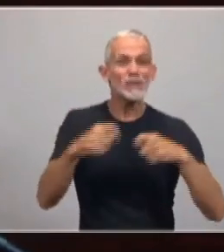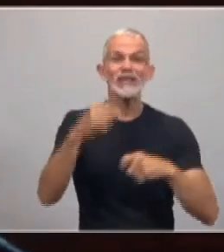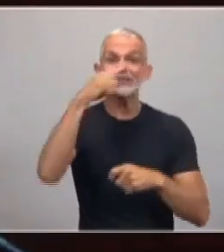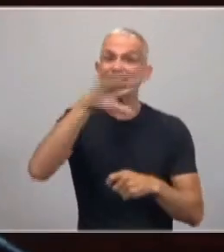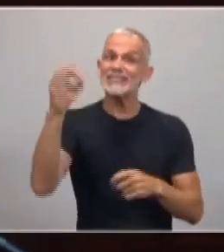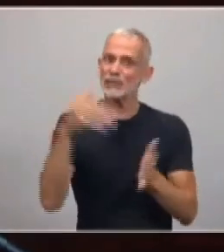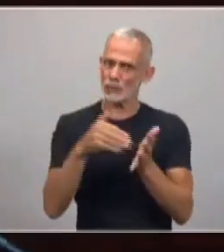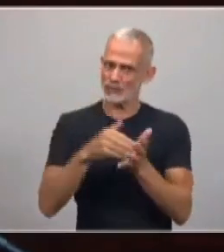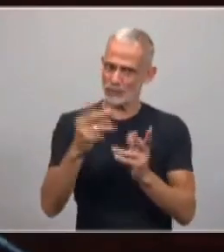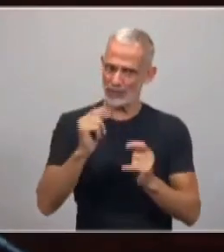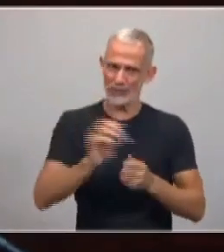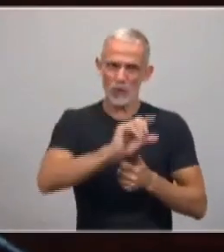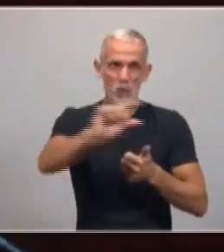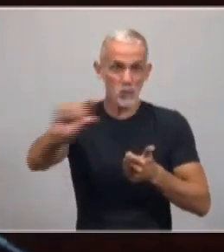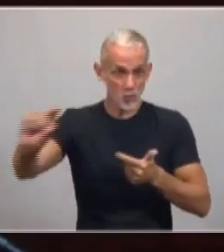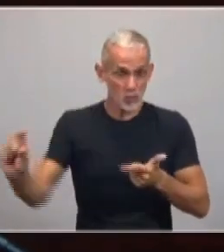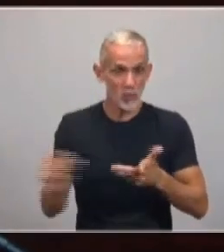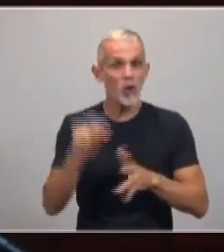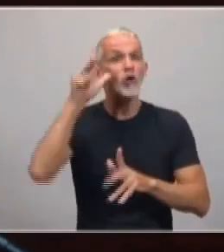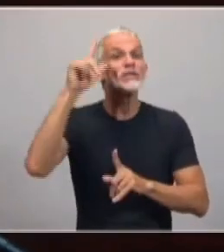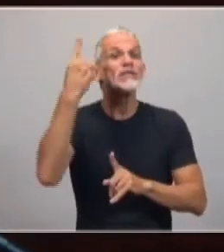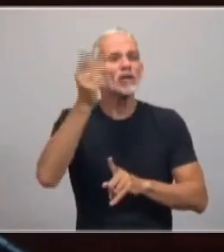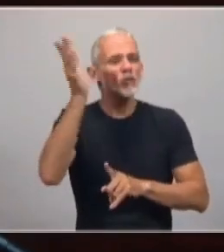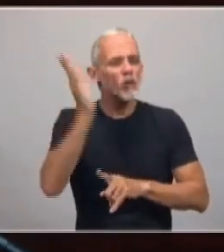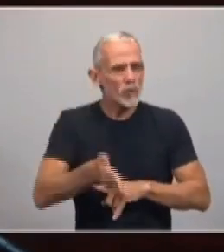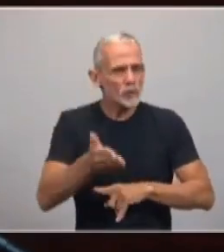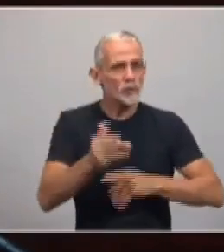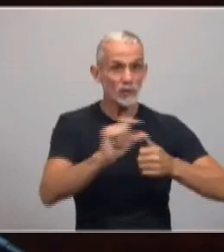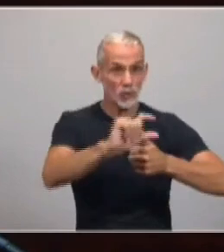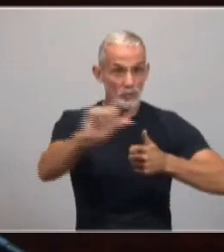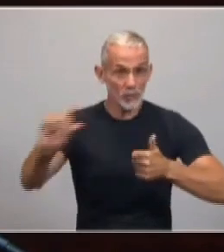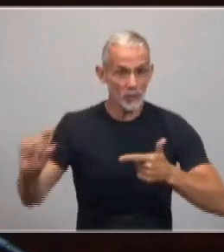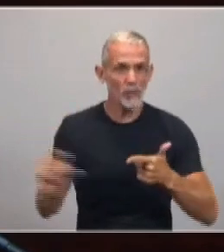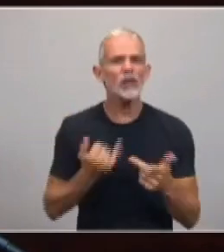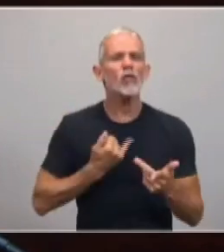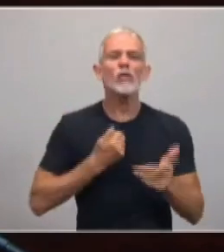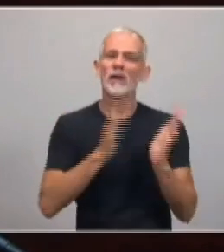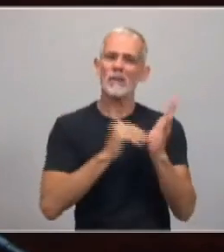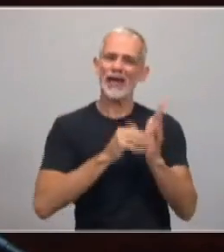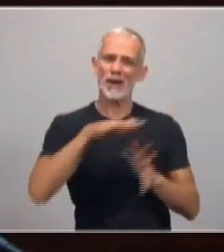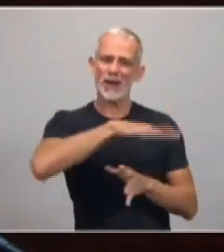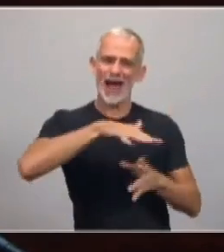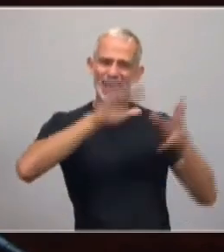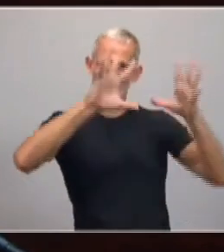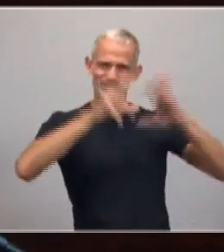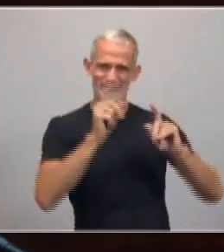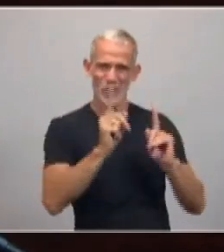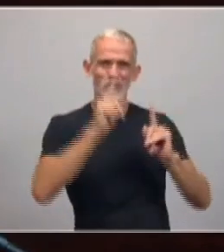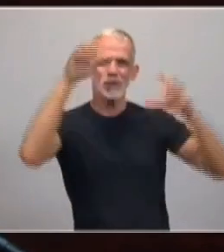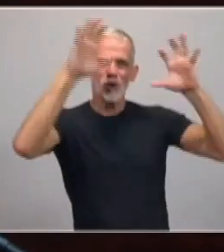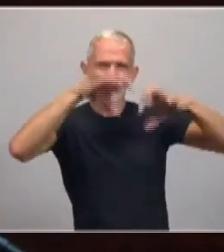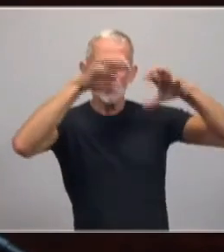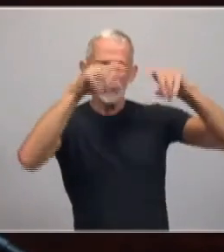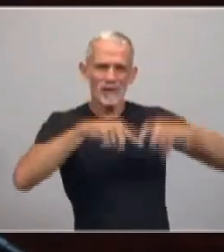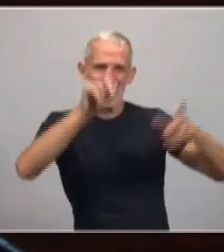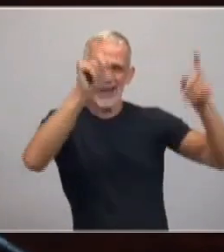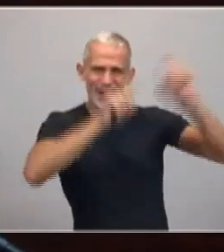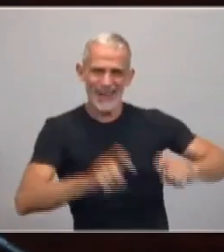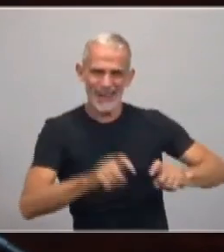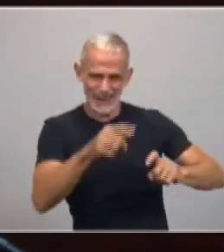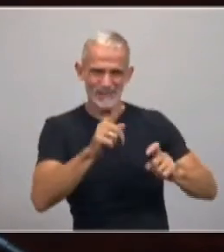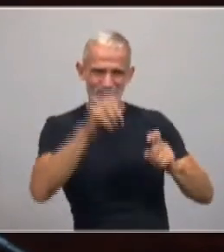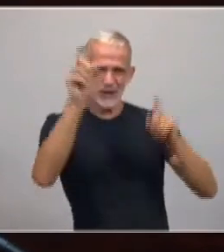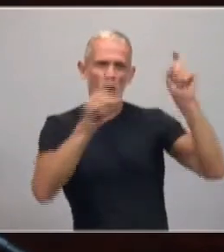de pesos, de los cuales el 81% se concentró en Bahía Blanca, epicentro del desastre que provocaron